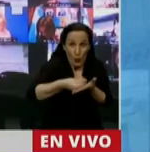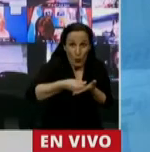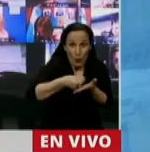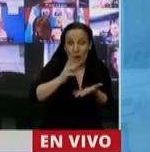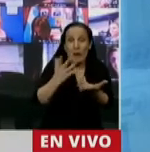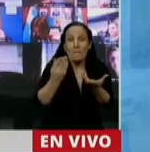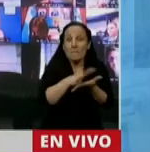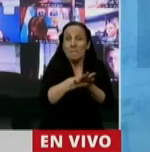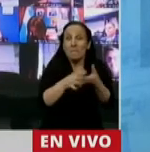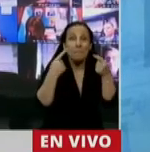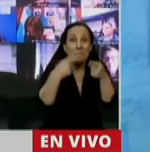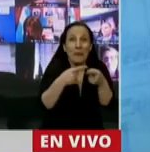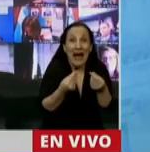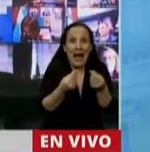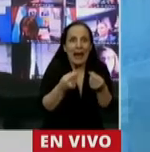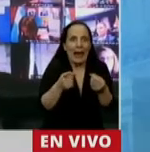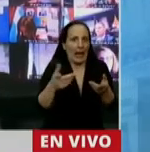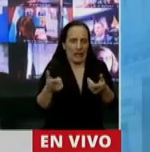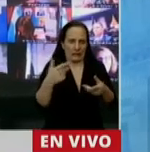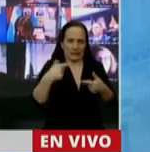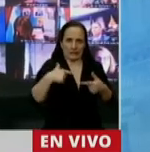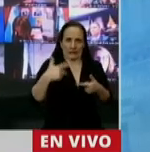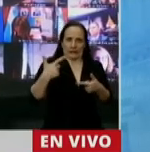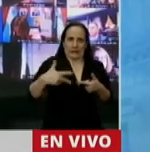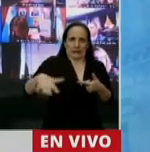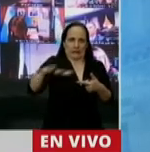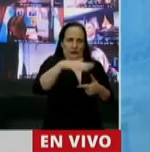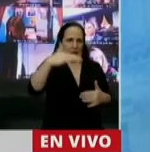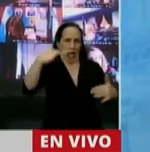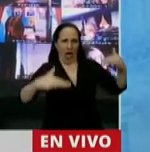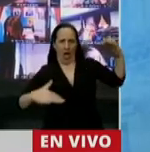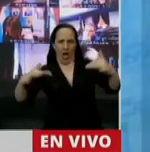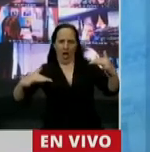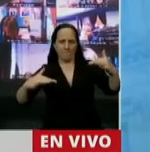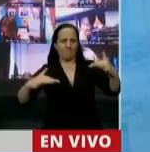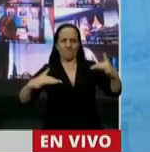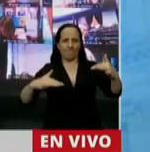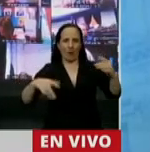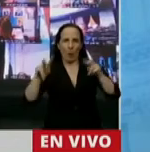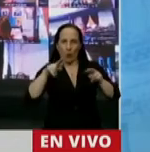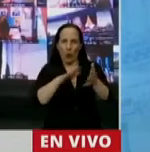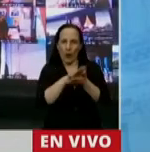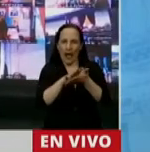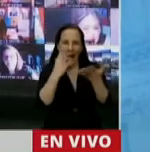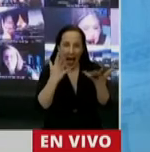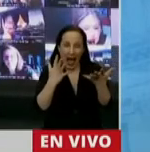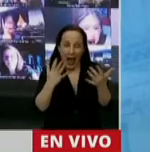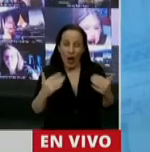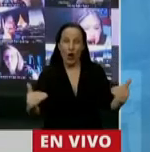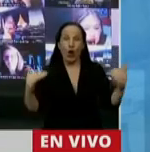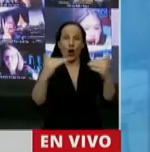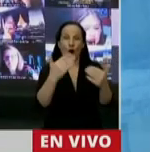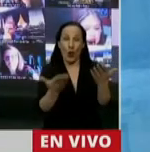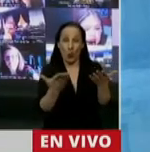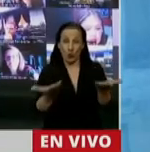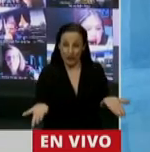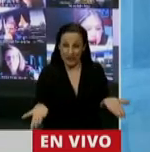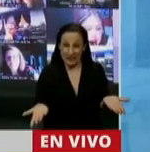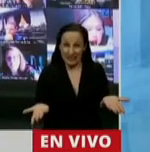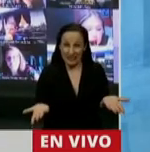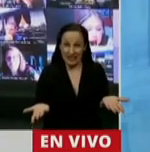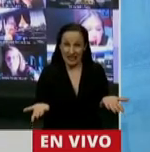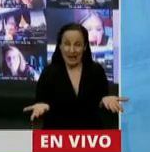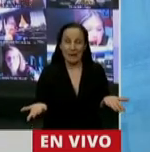cambio climático. Así bien. Que prepárate para diciembre porque vamos a hablar mucho sobre eso. Bien, tendremos que sacar entonces una ley acá en el canal sobre el manejo de